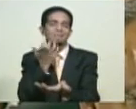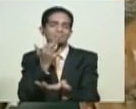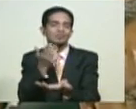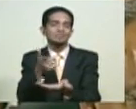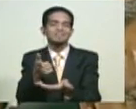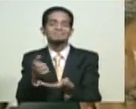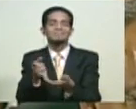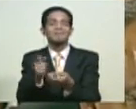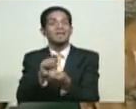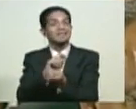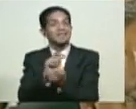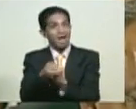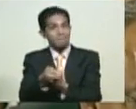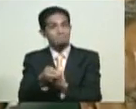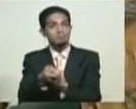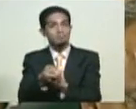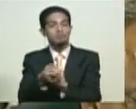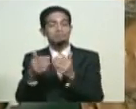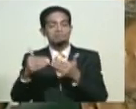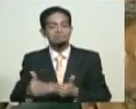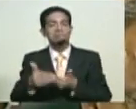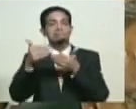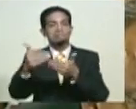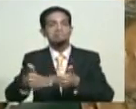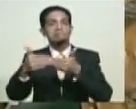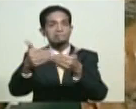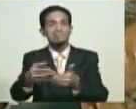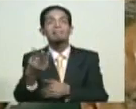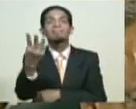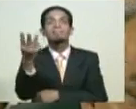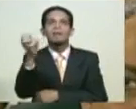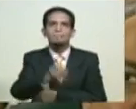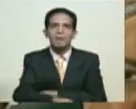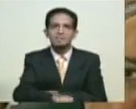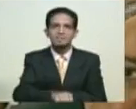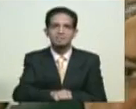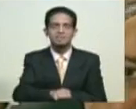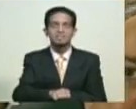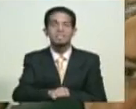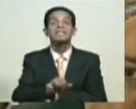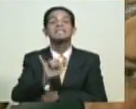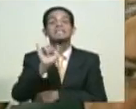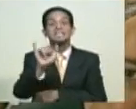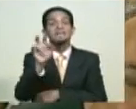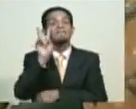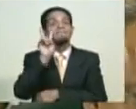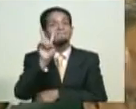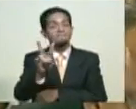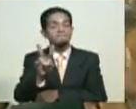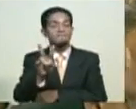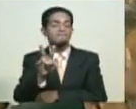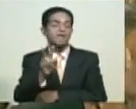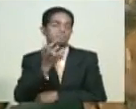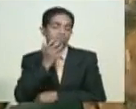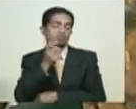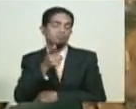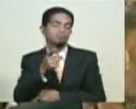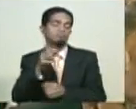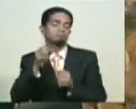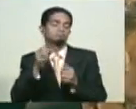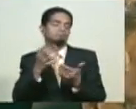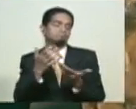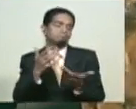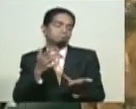por lo menos 90 días. Y ver la posibilidad, si le parece bien al equipo económico